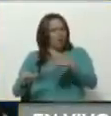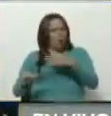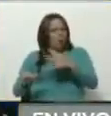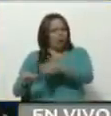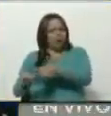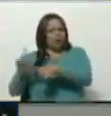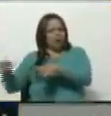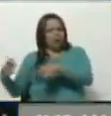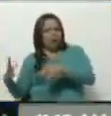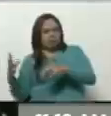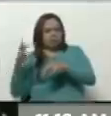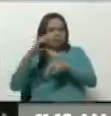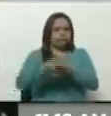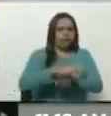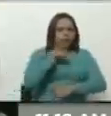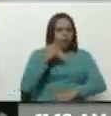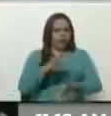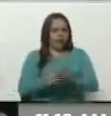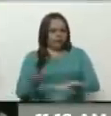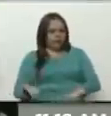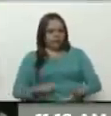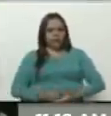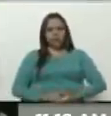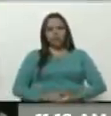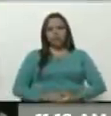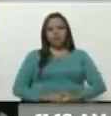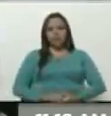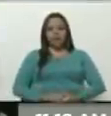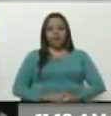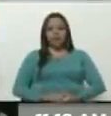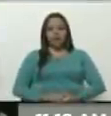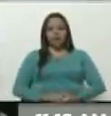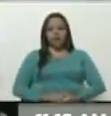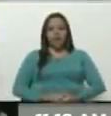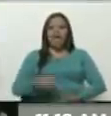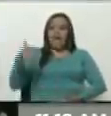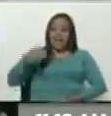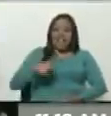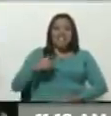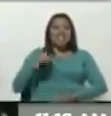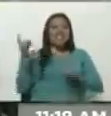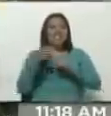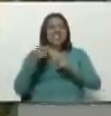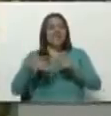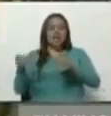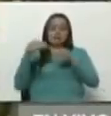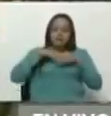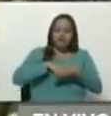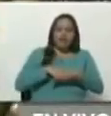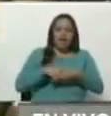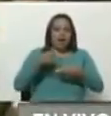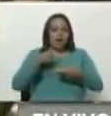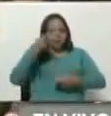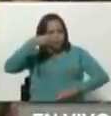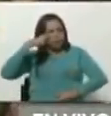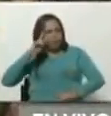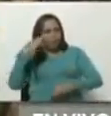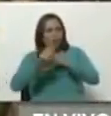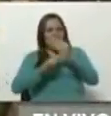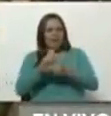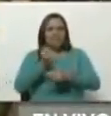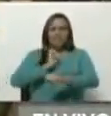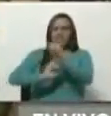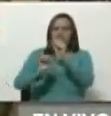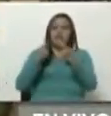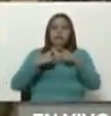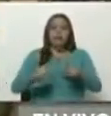este es un agente de nuestra defensa, es de nuestro bienestar, nos está defendiendo, está haciendo todo lo contrario. Y así